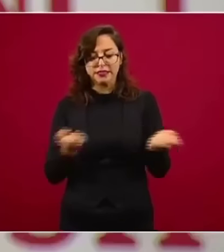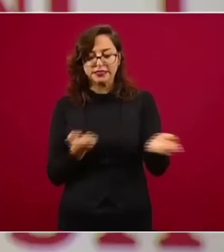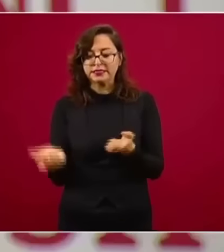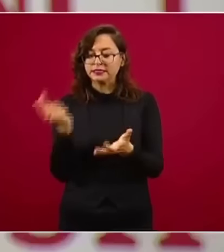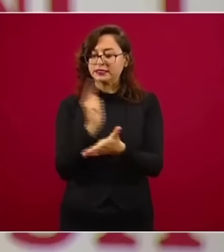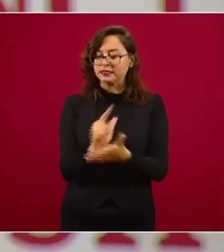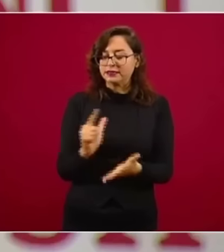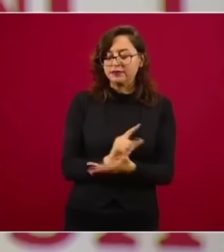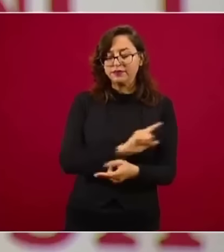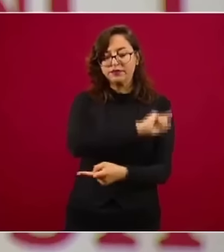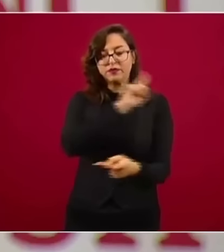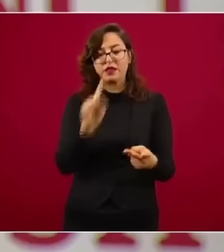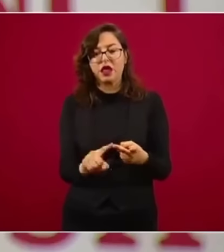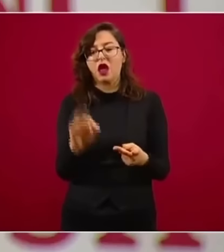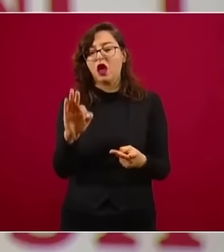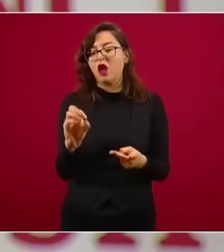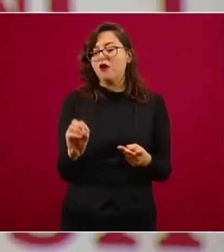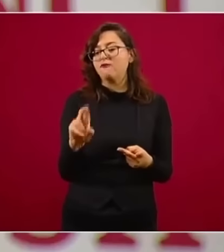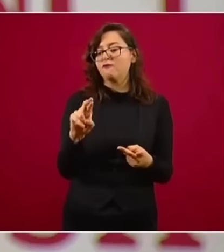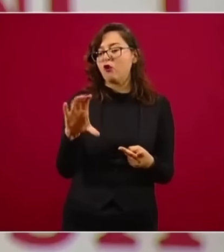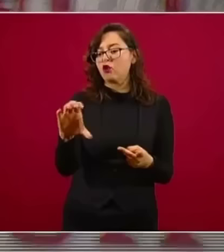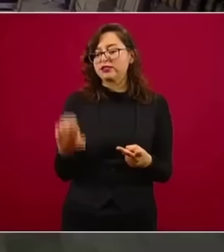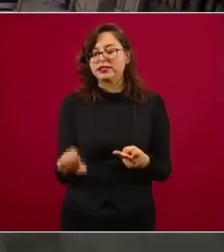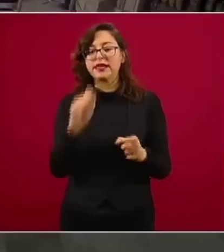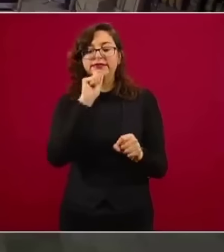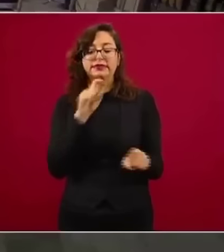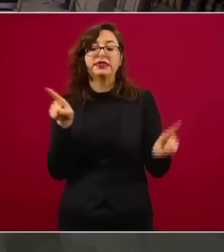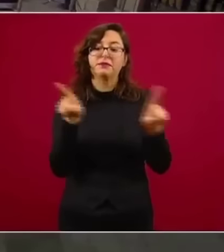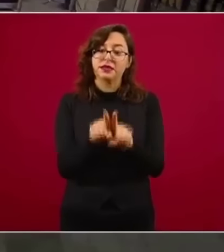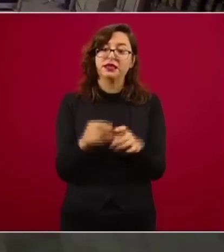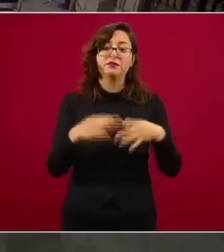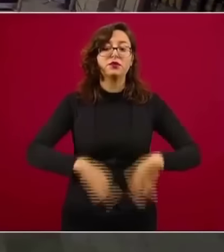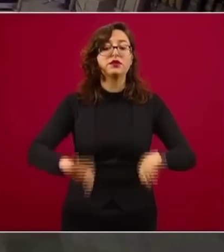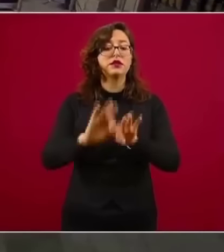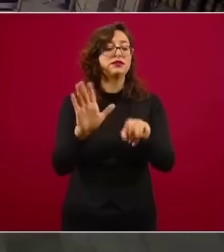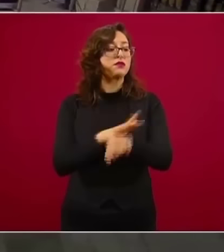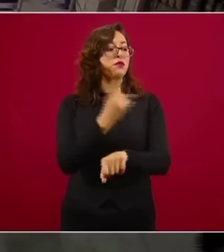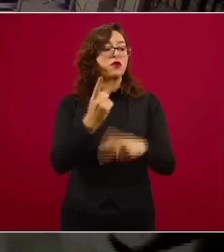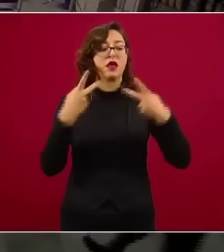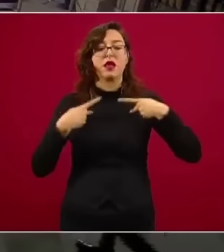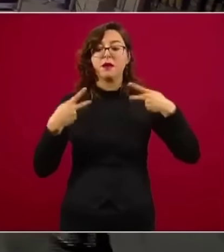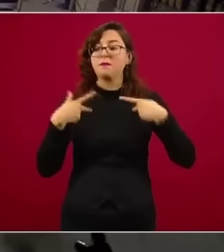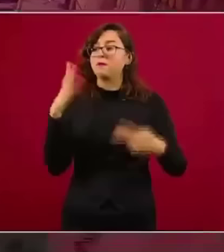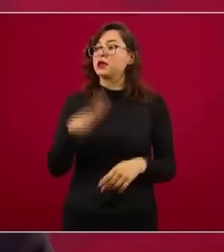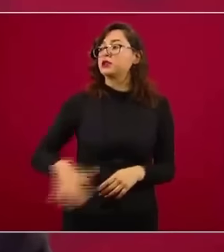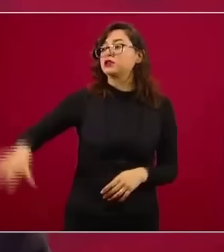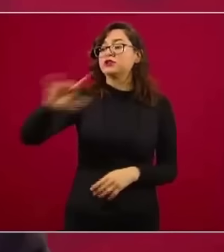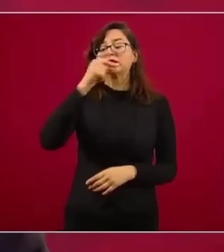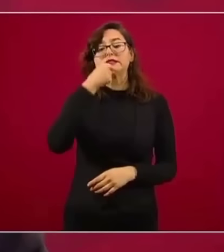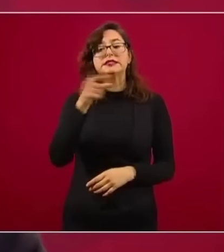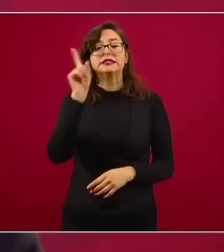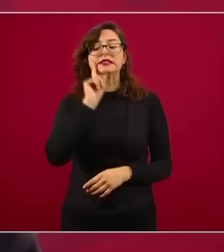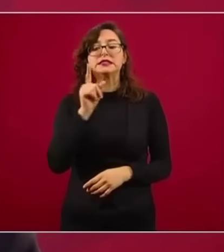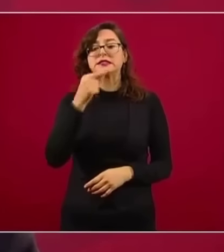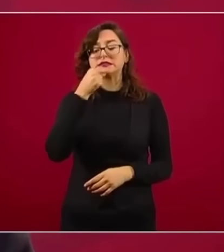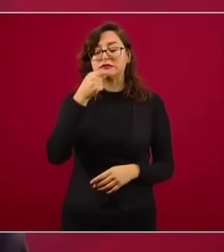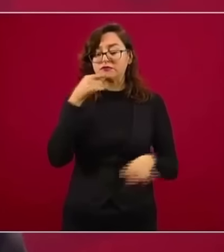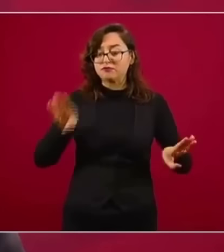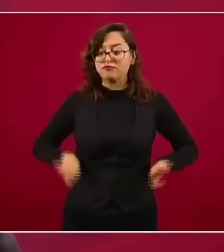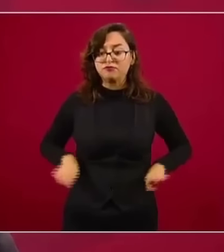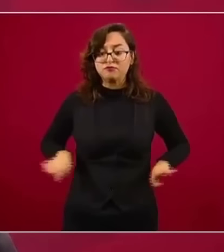cívica y ética. Queremos una sociedad con valores, niñas y niños incorruptibles que